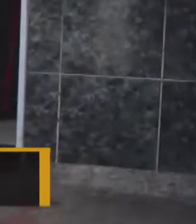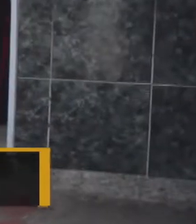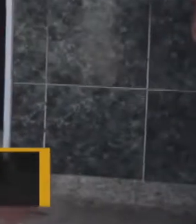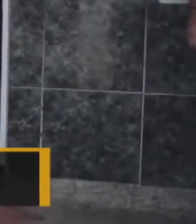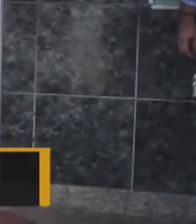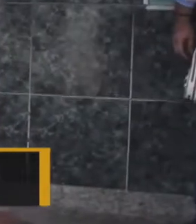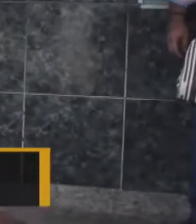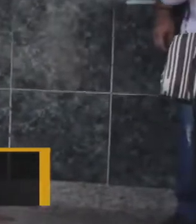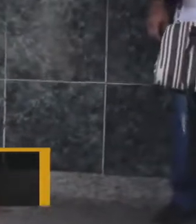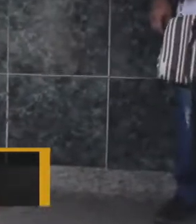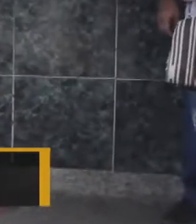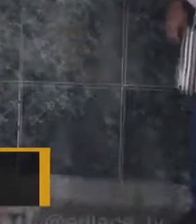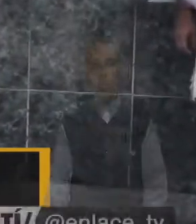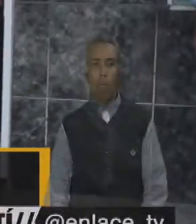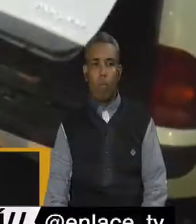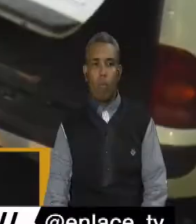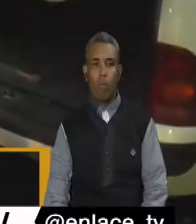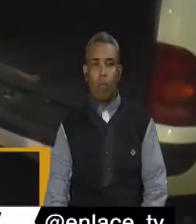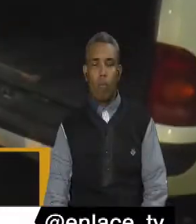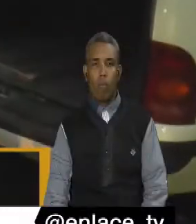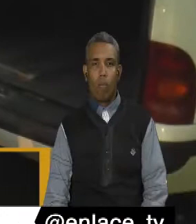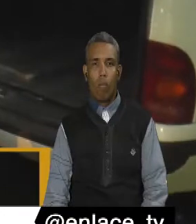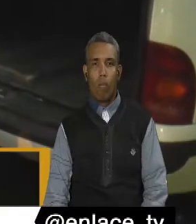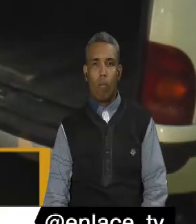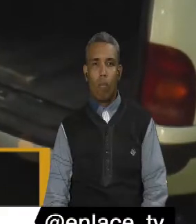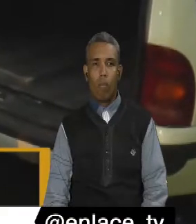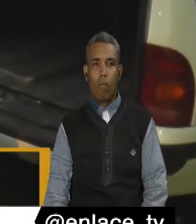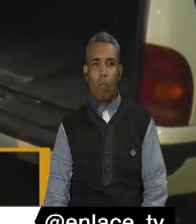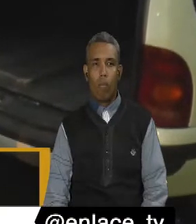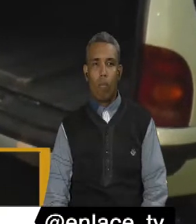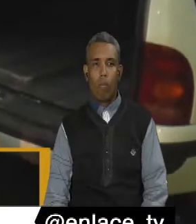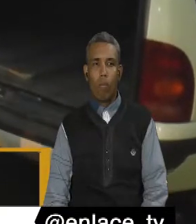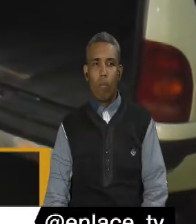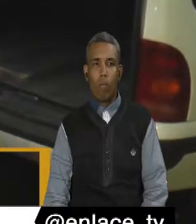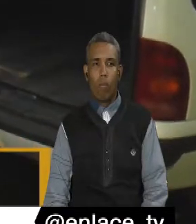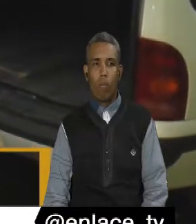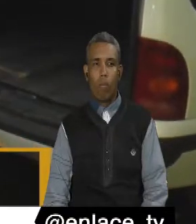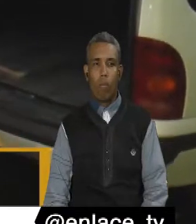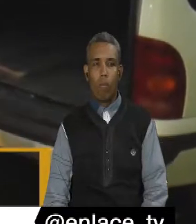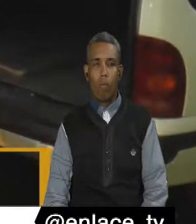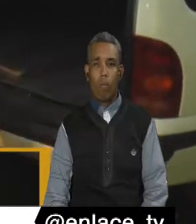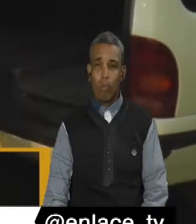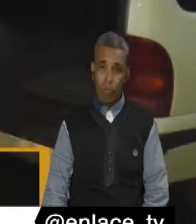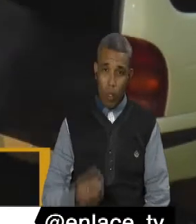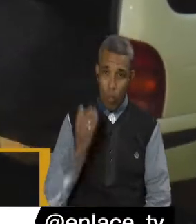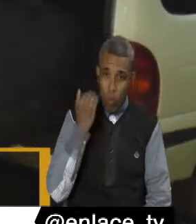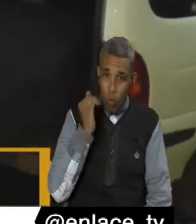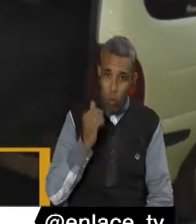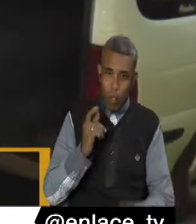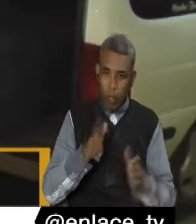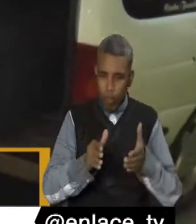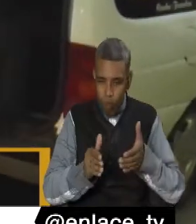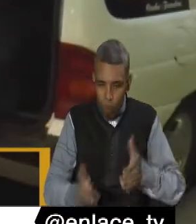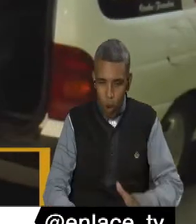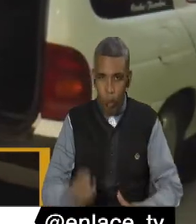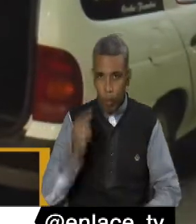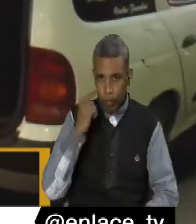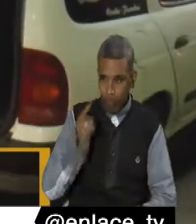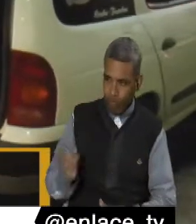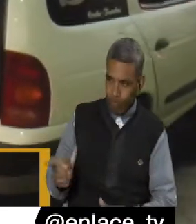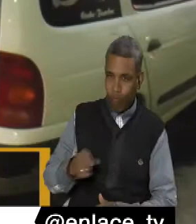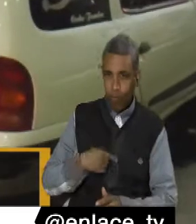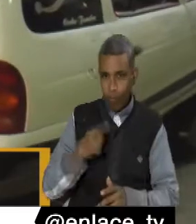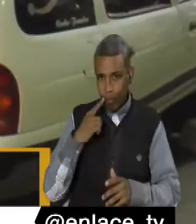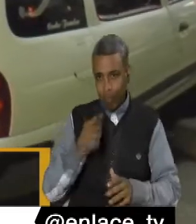clínica Magdalena en estado crítico. Ese es el momento en el que el cuerpo sin vida de la joven universitaria es trasladado a